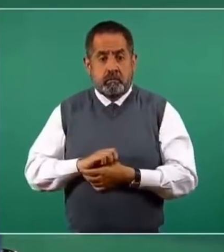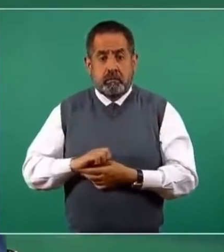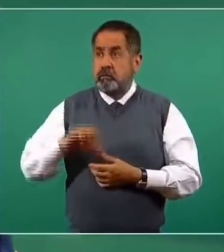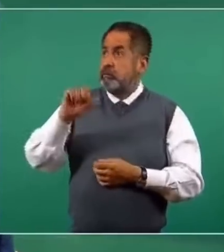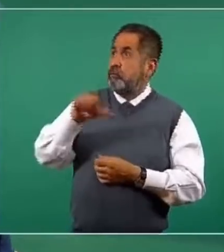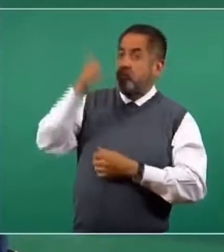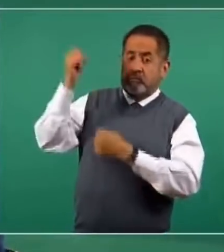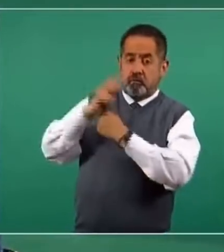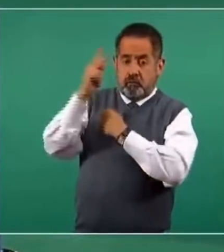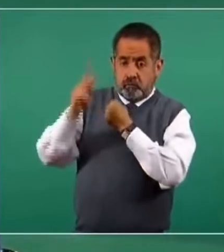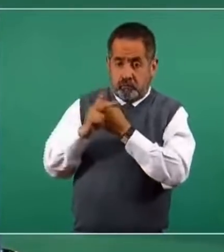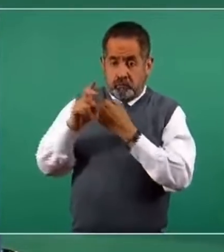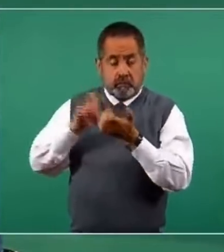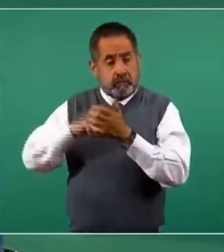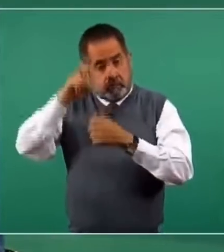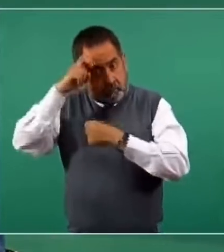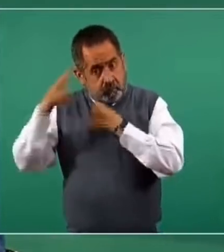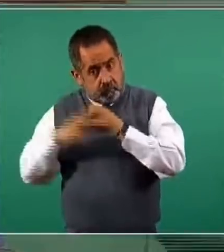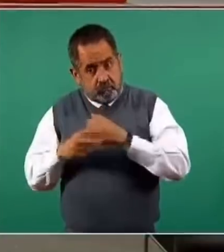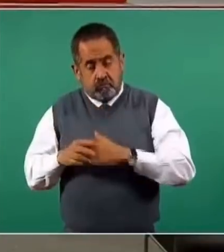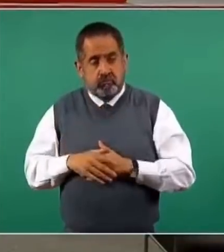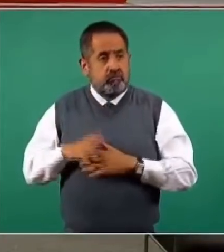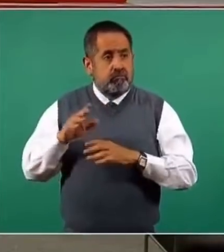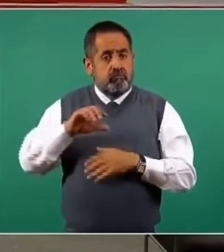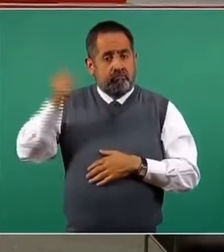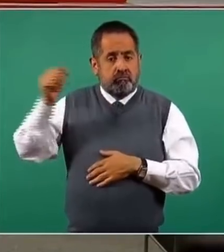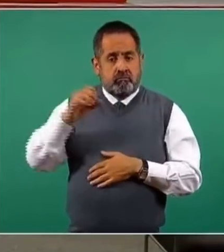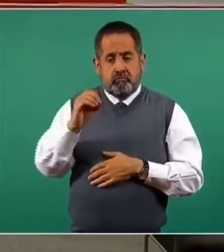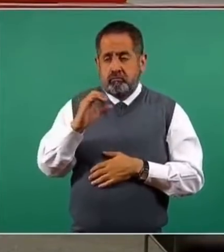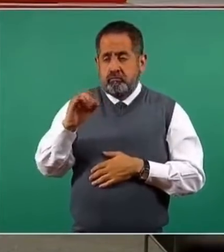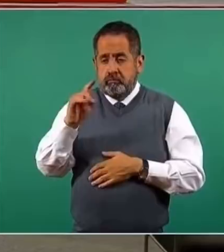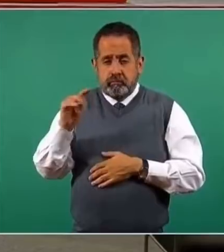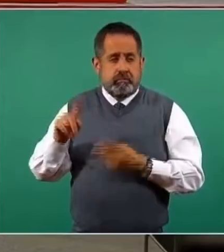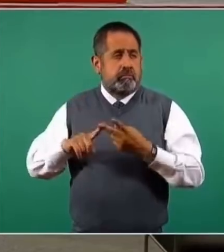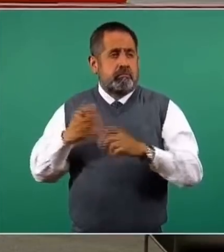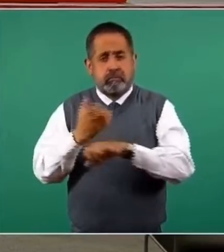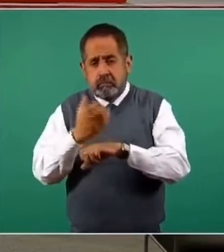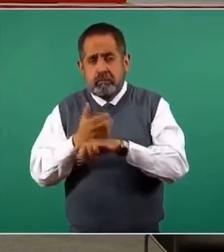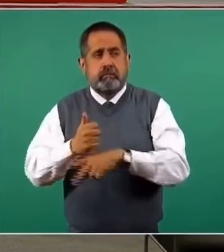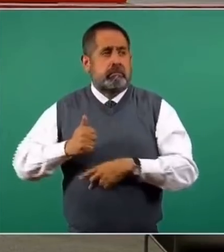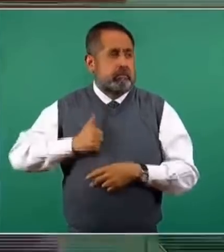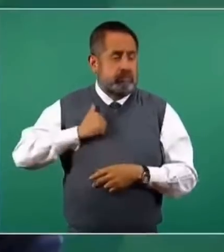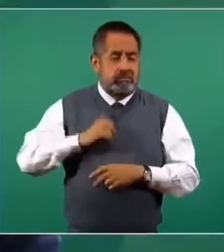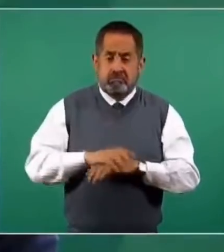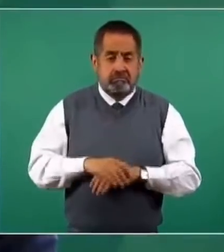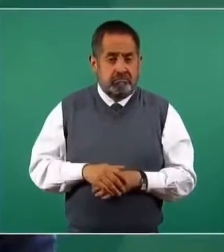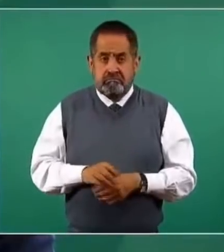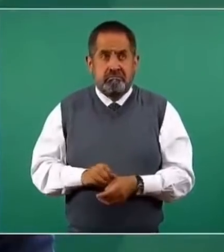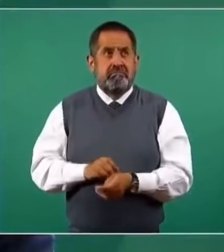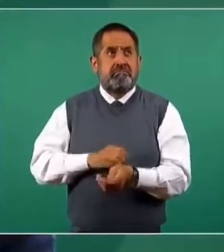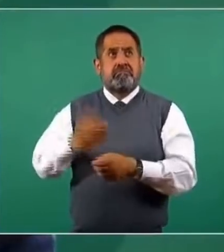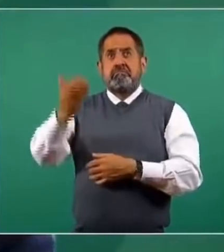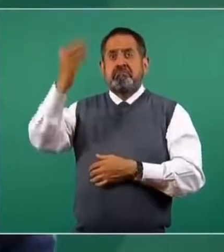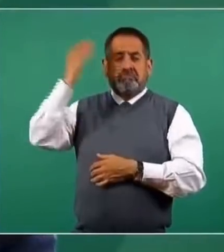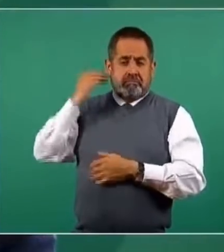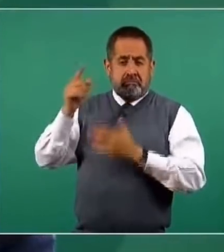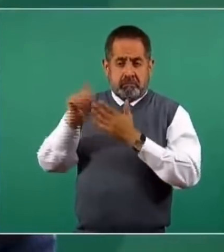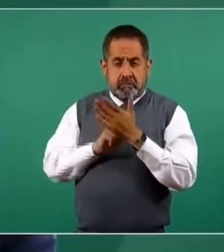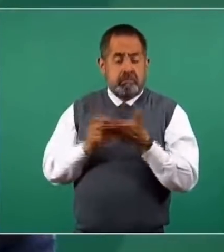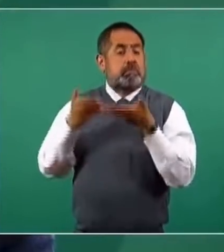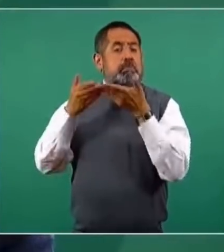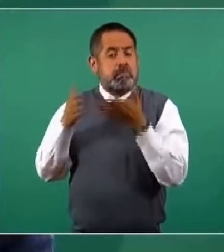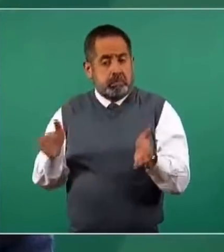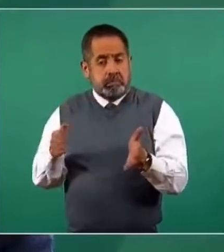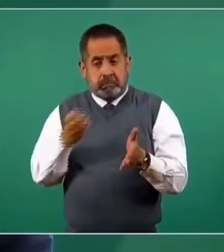países, los países europeos, occidentales, Estados Unidos, Canadá, desde hace muchos meses han